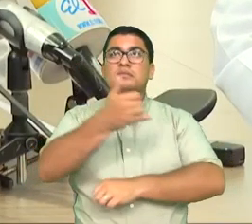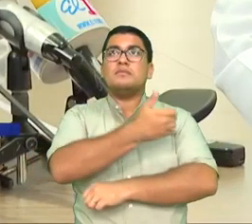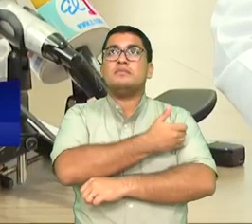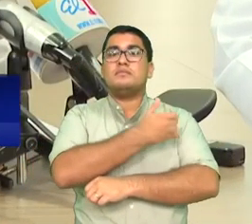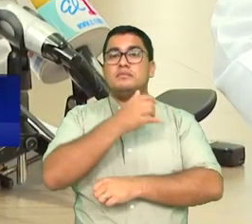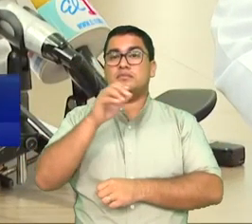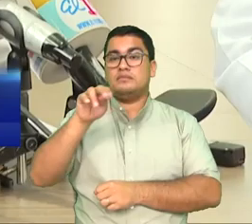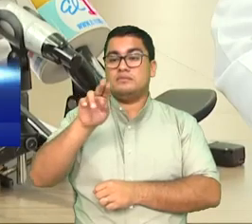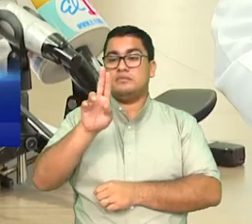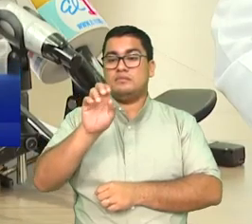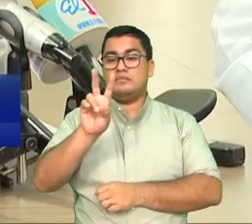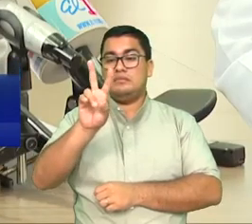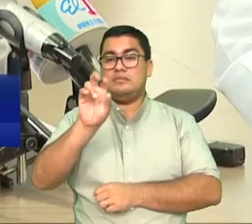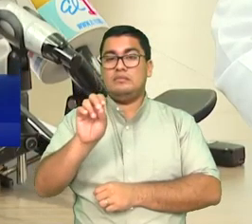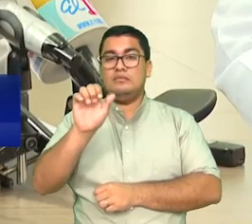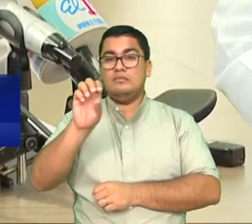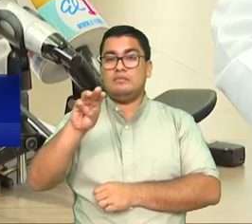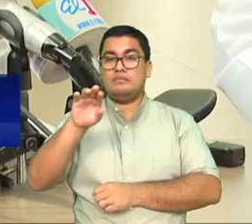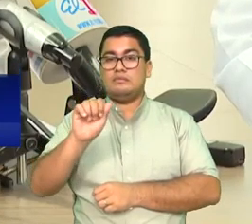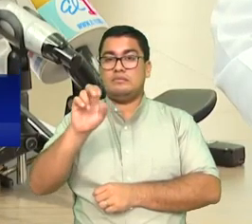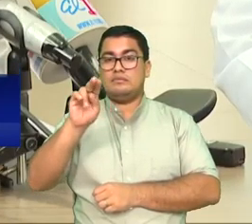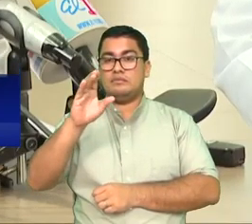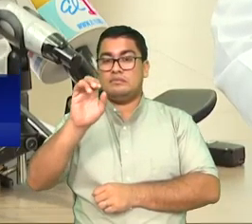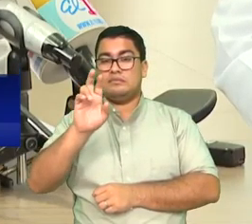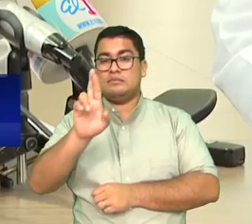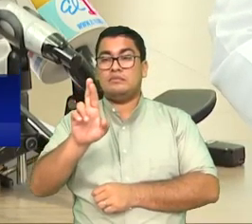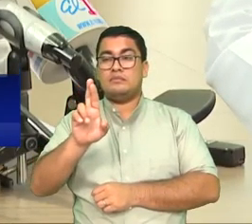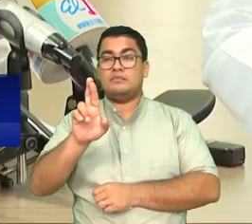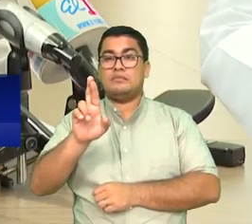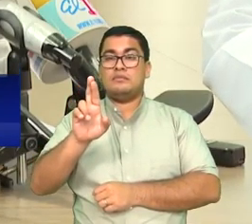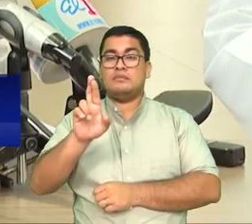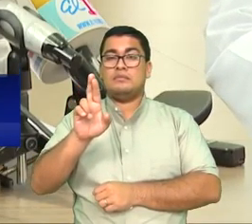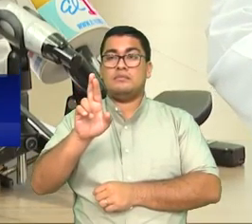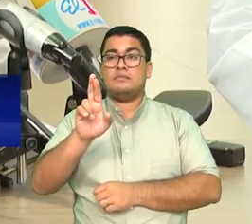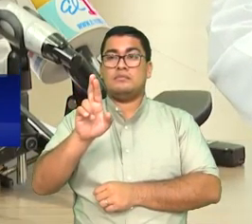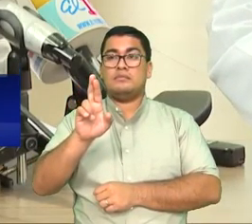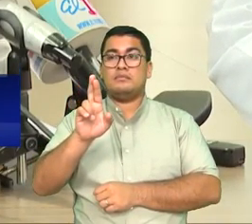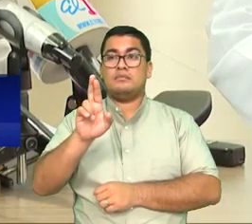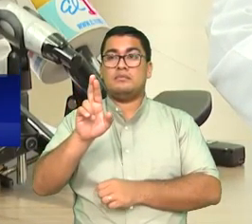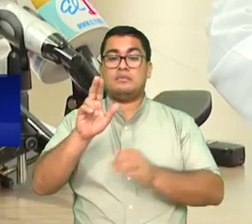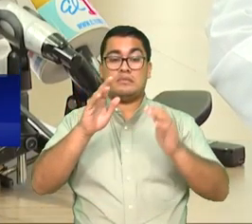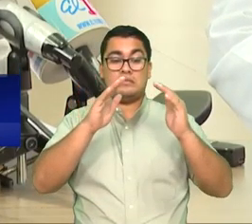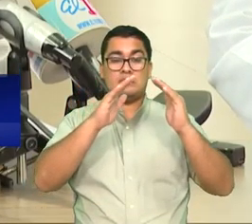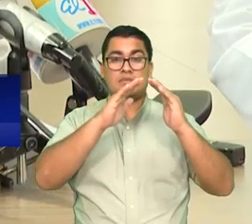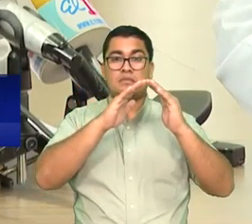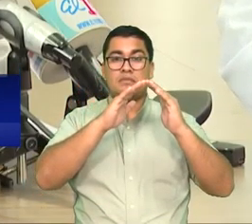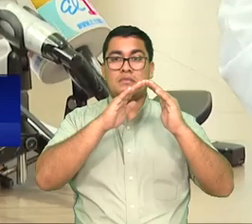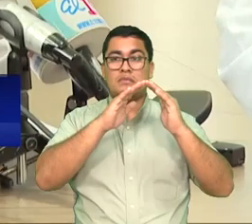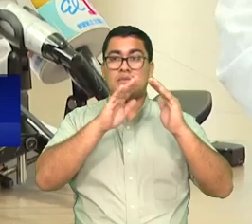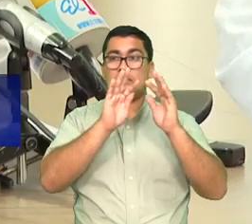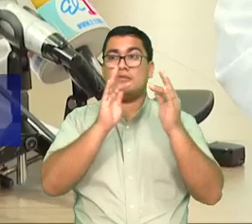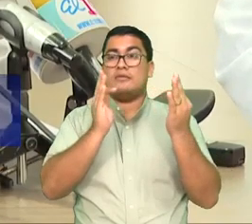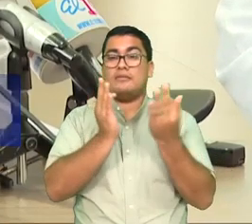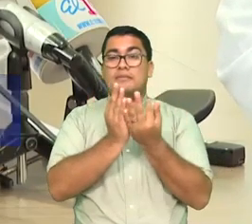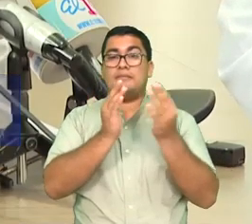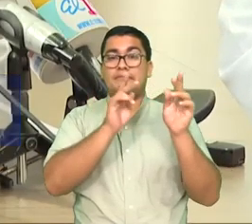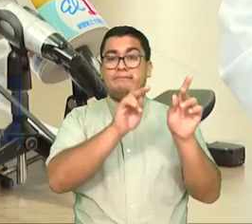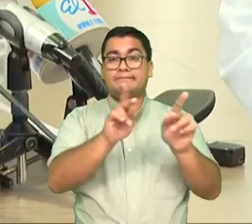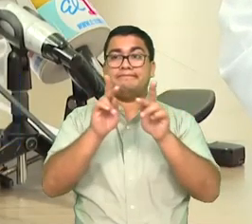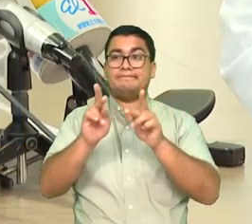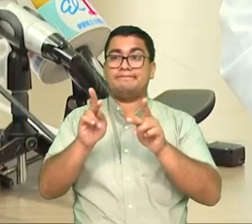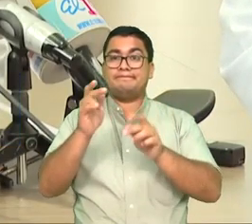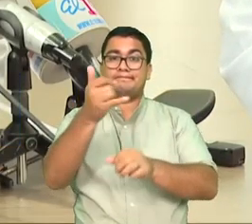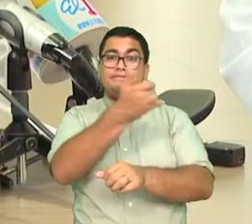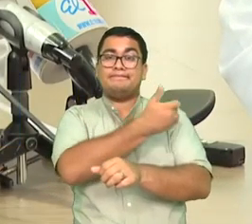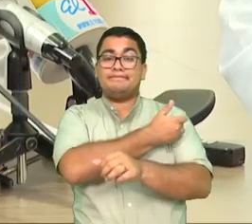Nuevo Amanecer, el hospital que evacuamos, se dañó el albergue para familiares de pacientes que